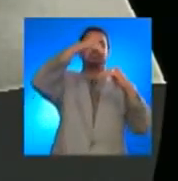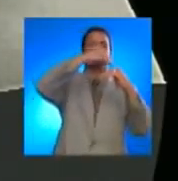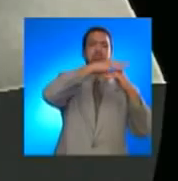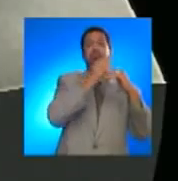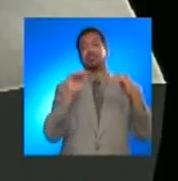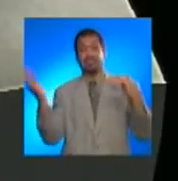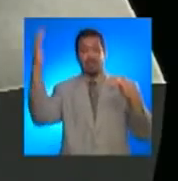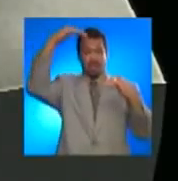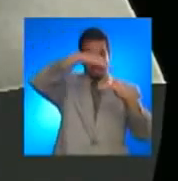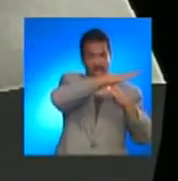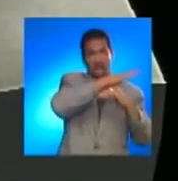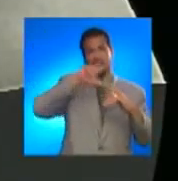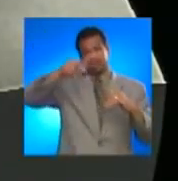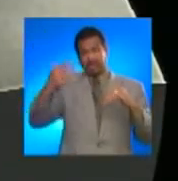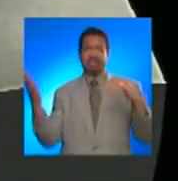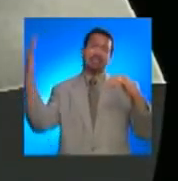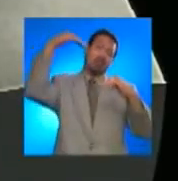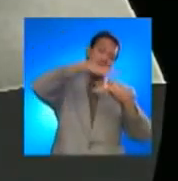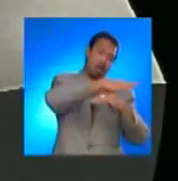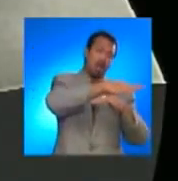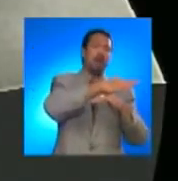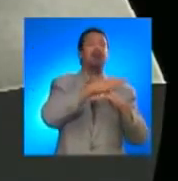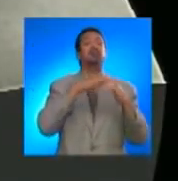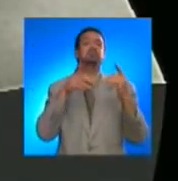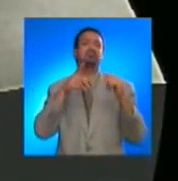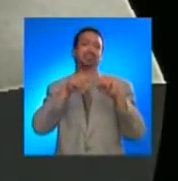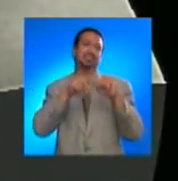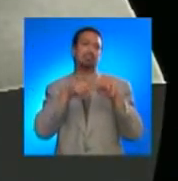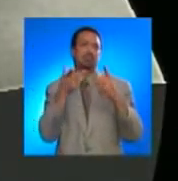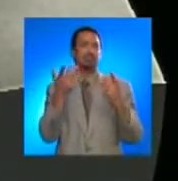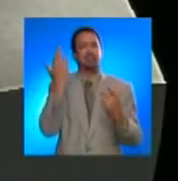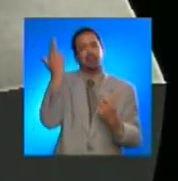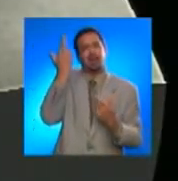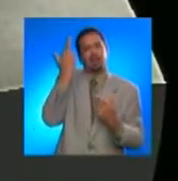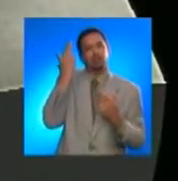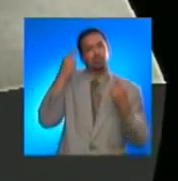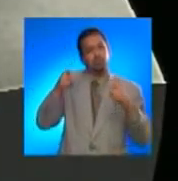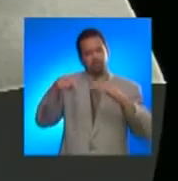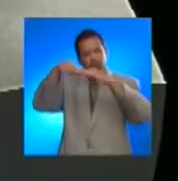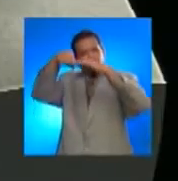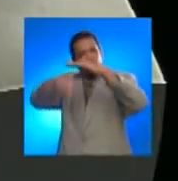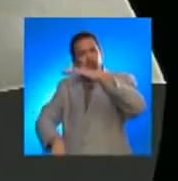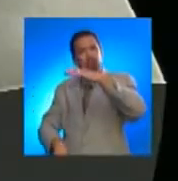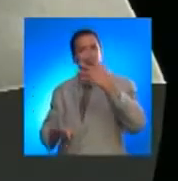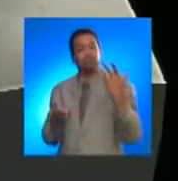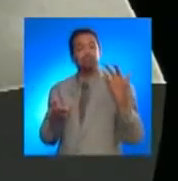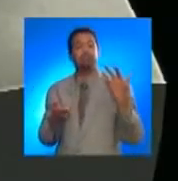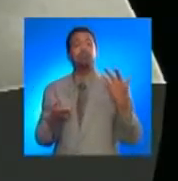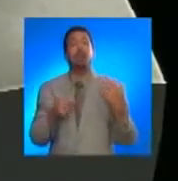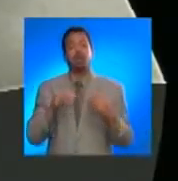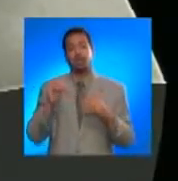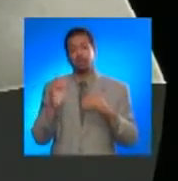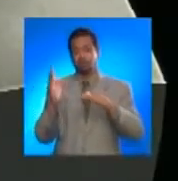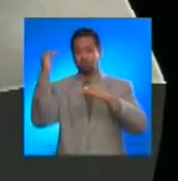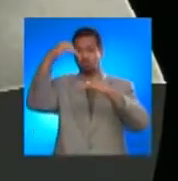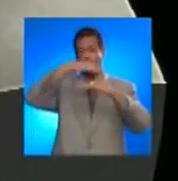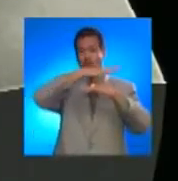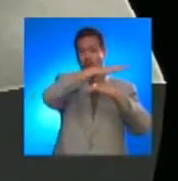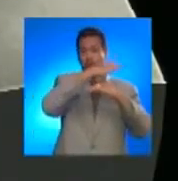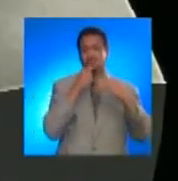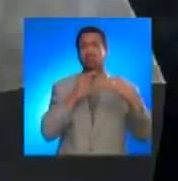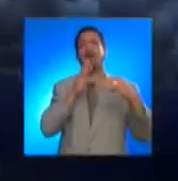en donde la profundidad se reduce, la altura puede aumentar drásticamente hasta por un factor de 10 a 20 pies. Al mismo tiempo,